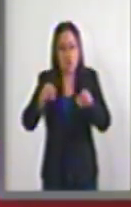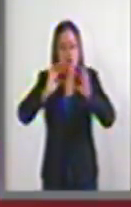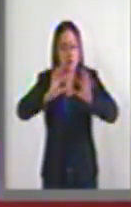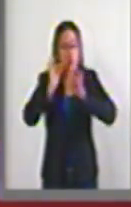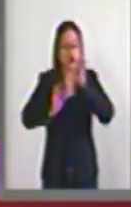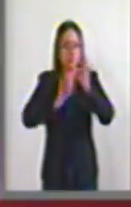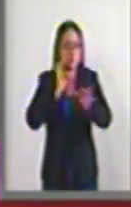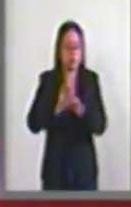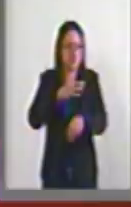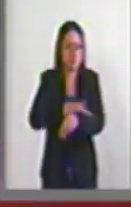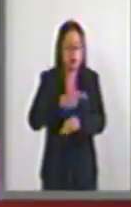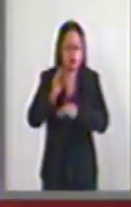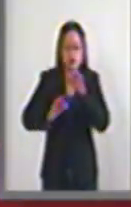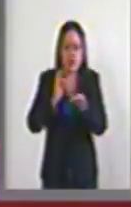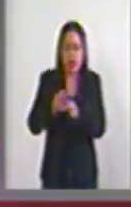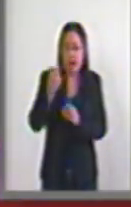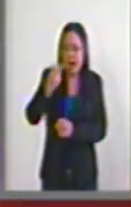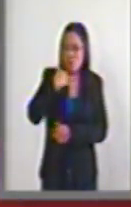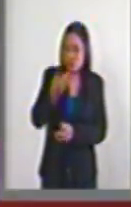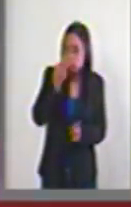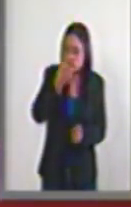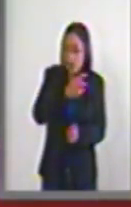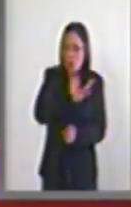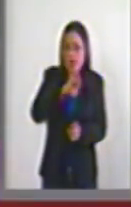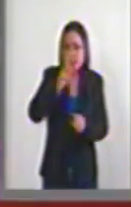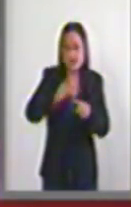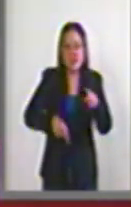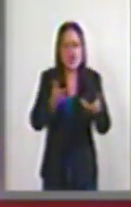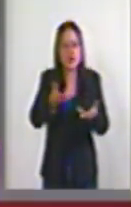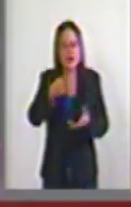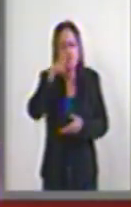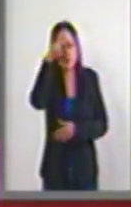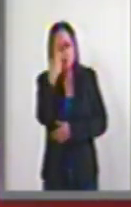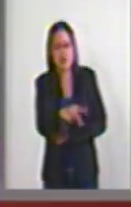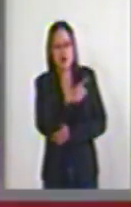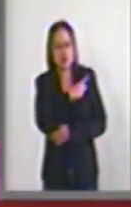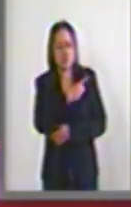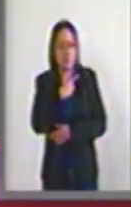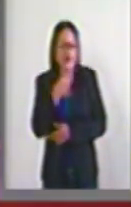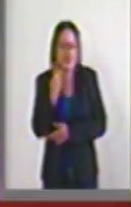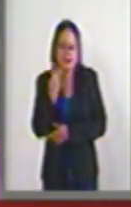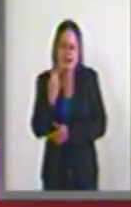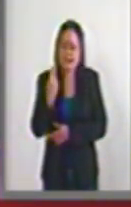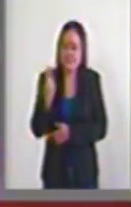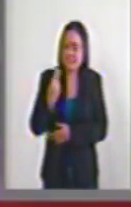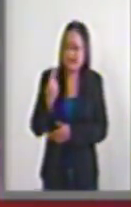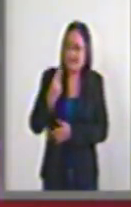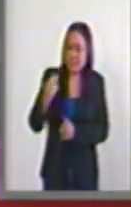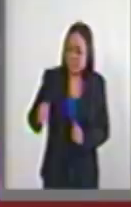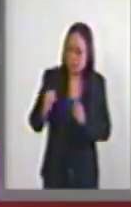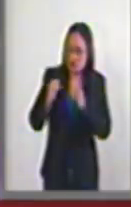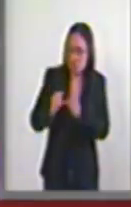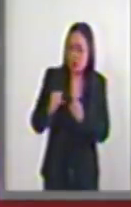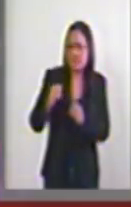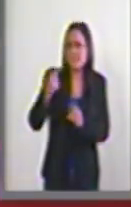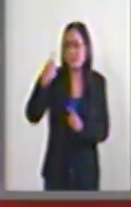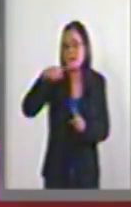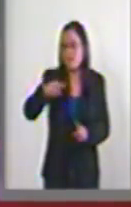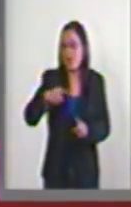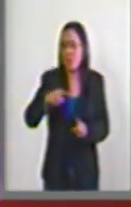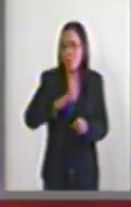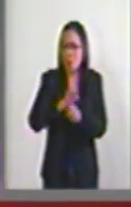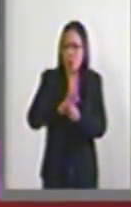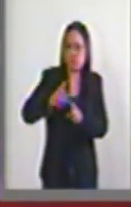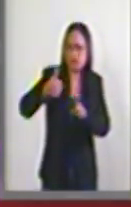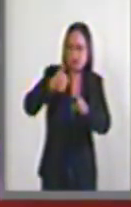y eficientemente la corrupción, México necesita de instituciones fuertes, autónomas, con